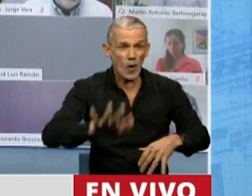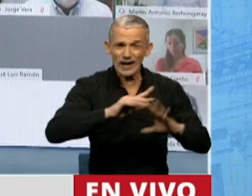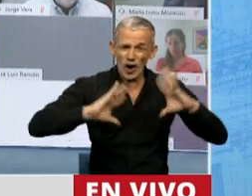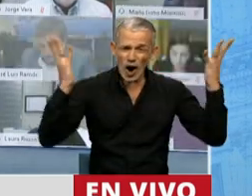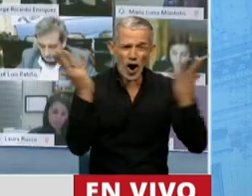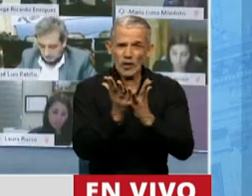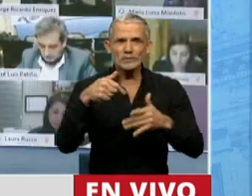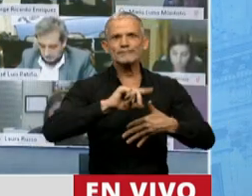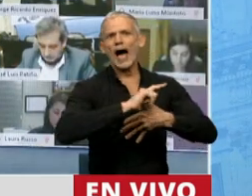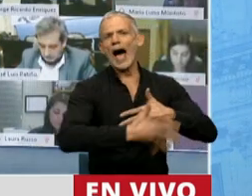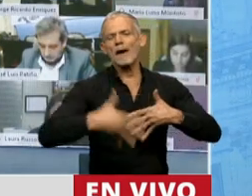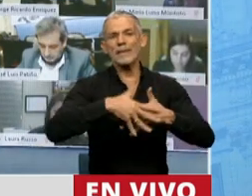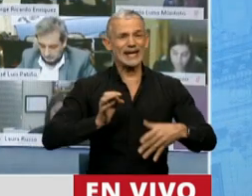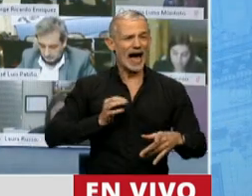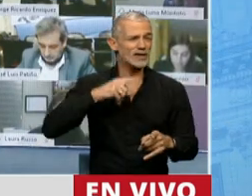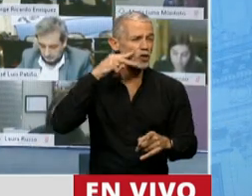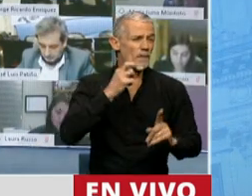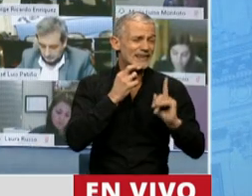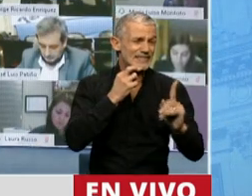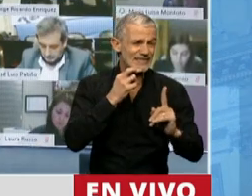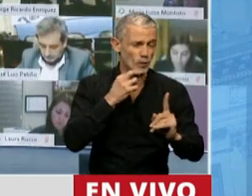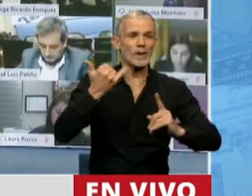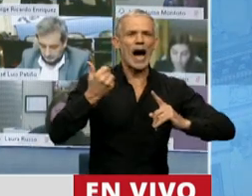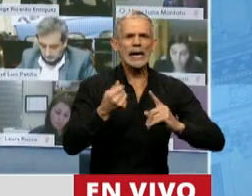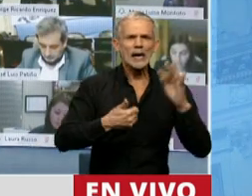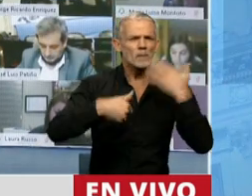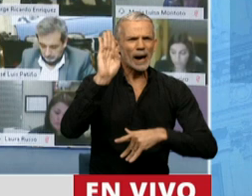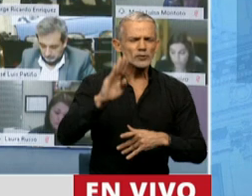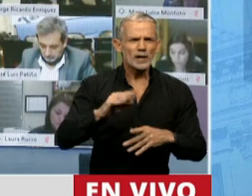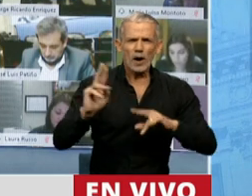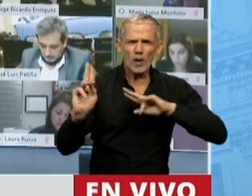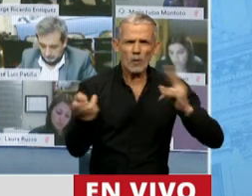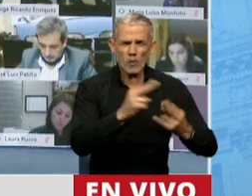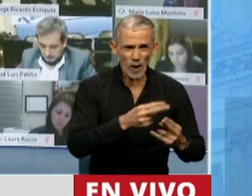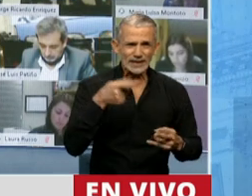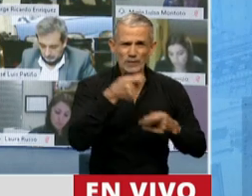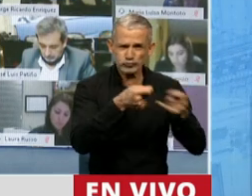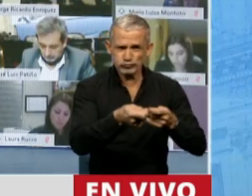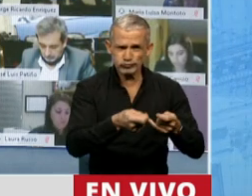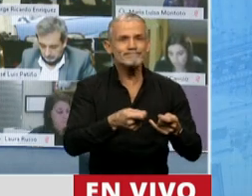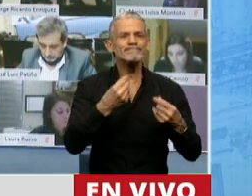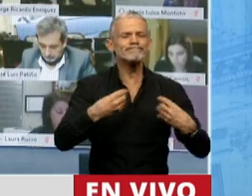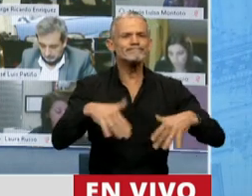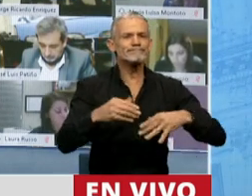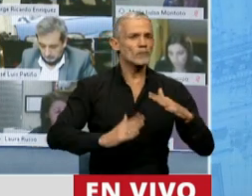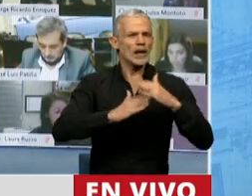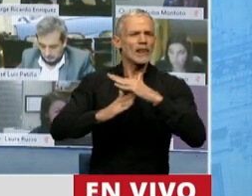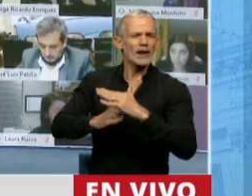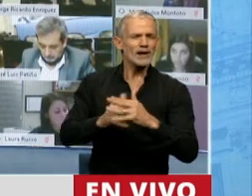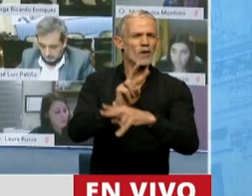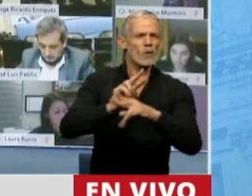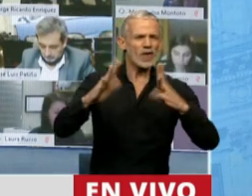planeta donde en el año 2019 se produjeron la mayor cantidad de asesinatos de líderes